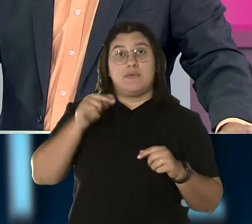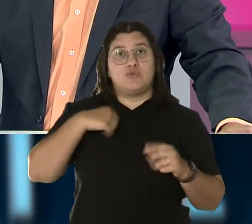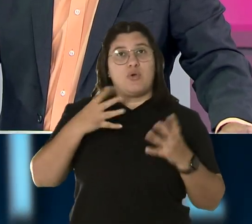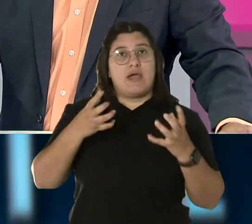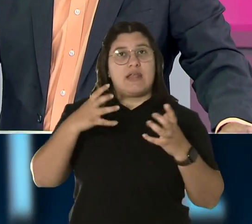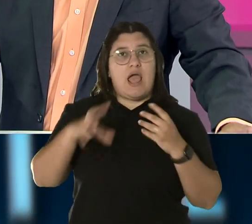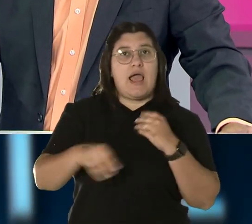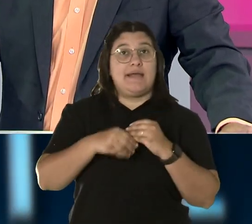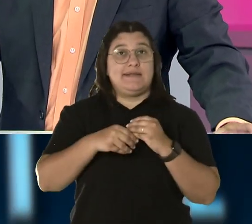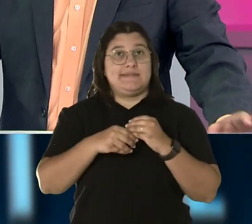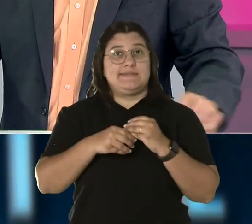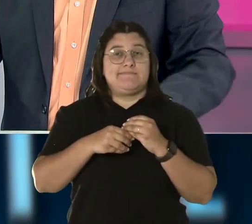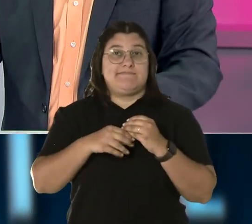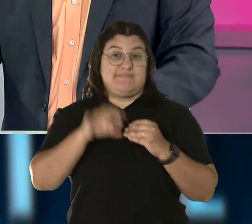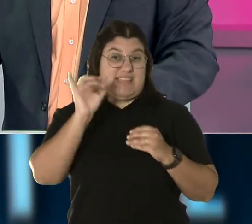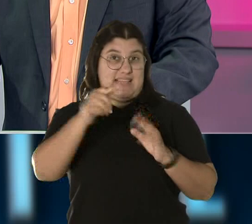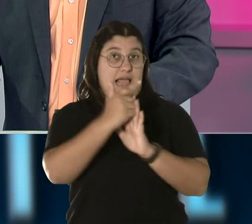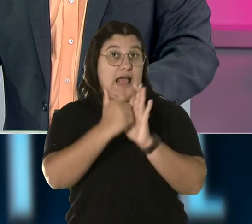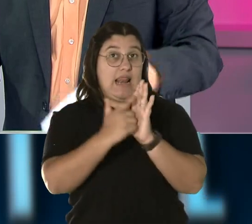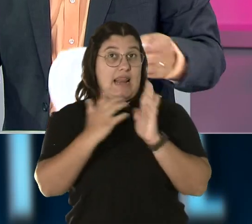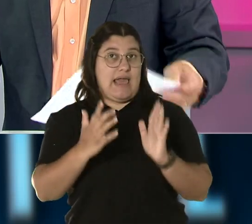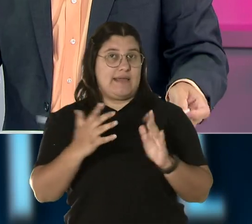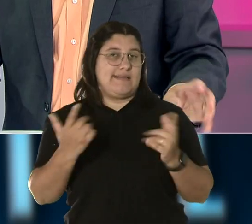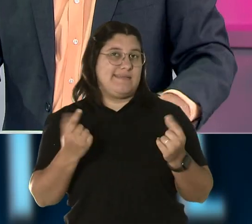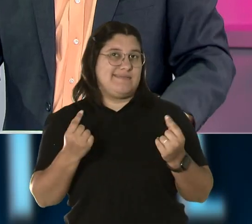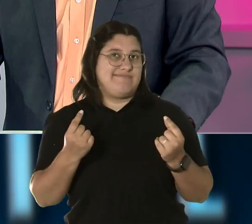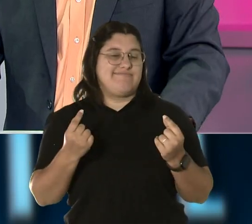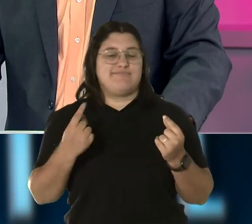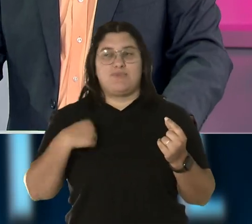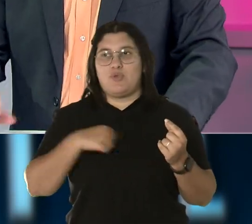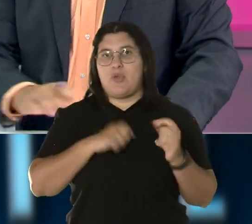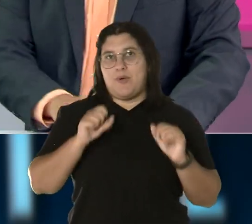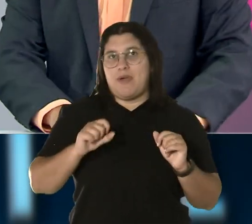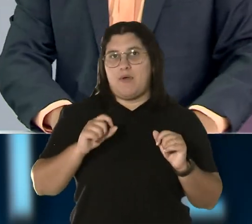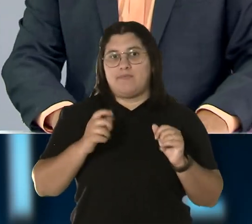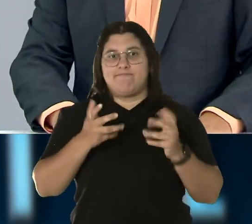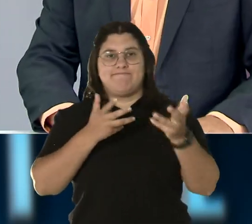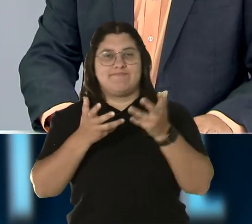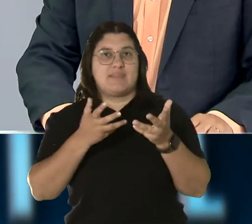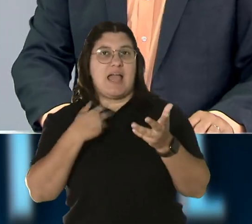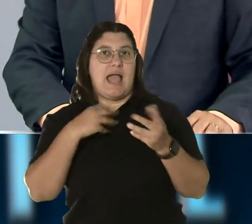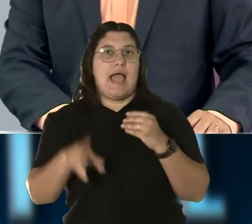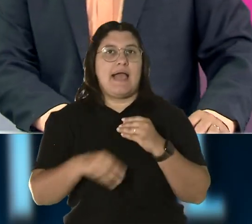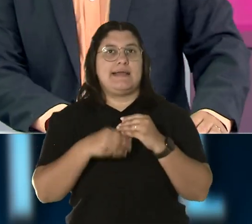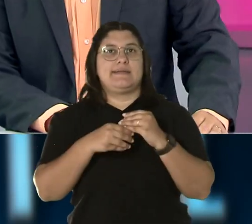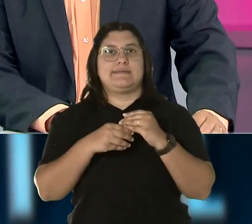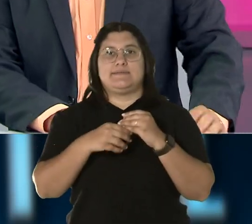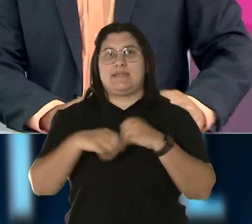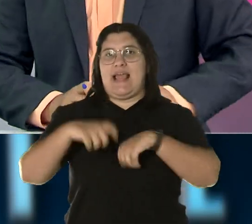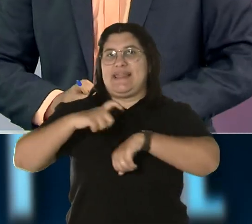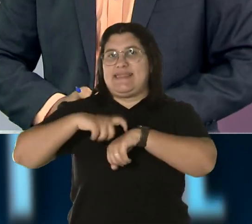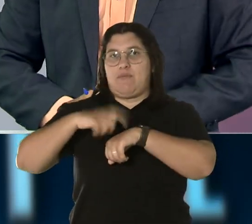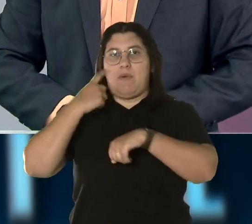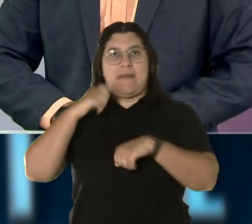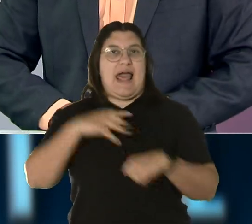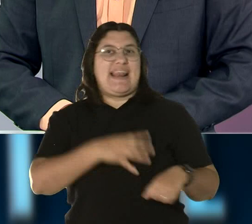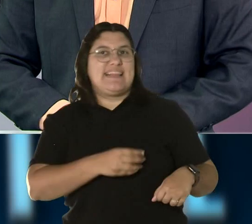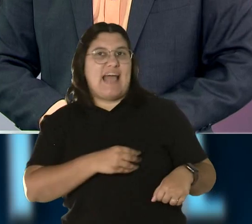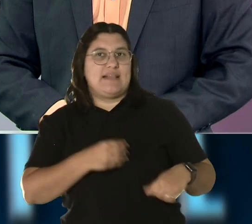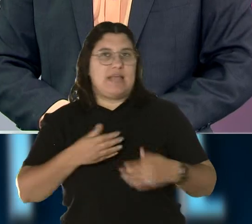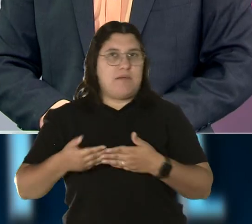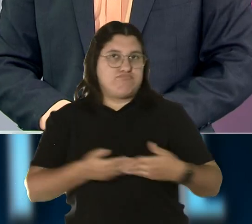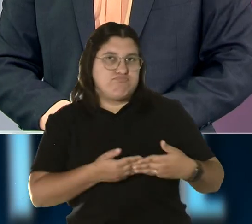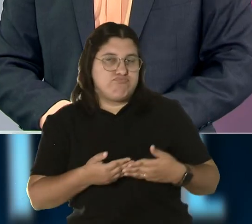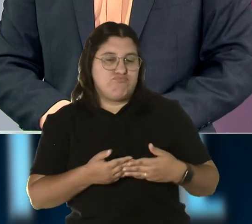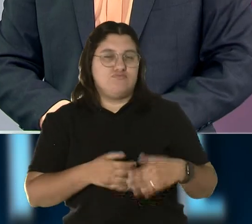aspectos positivos de esa ley, como todo podemos diferir, por ejemplo, aumentó el periodo de lactancia para las mujeres. También trajo